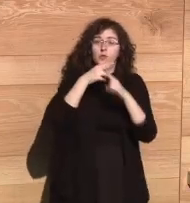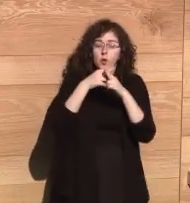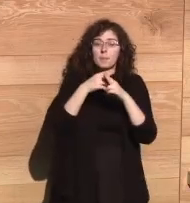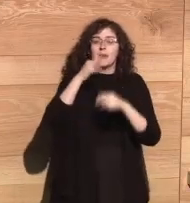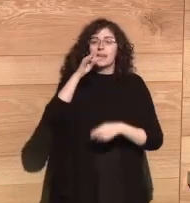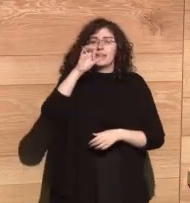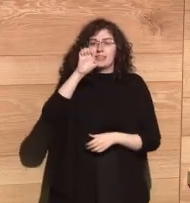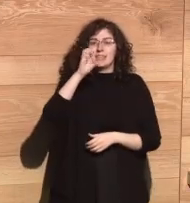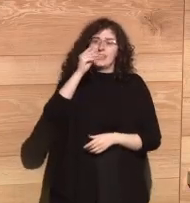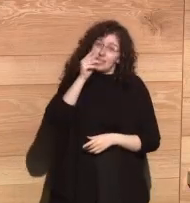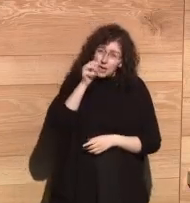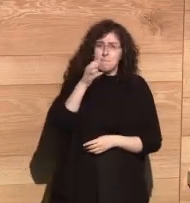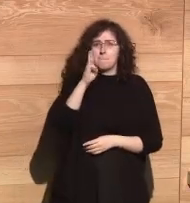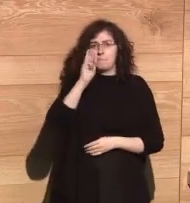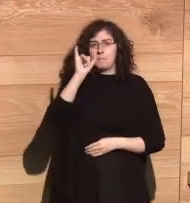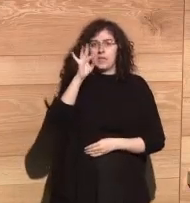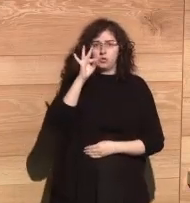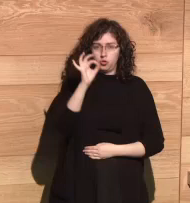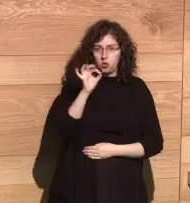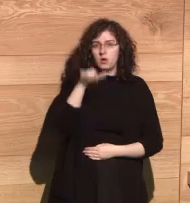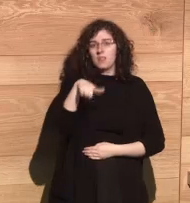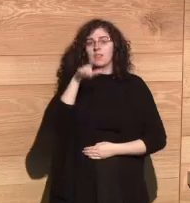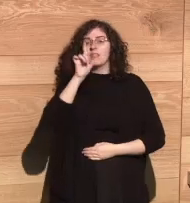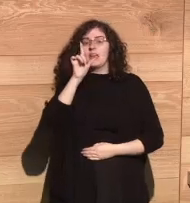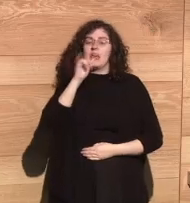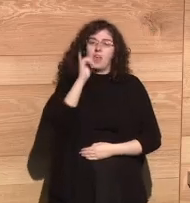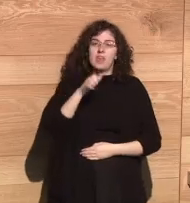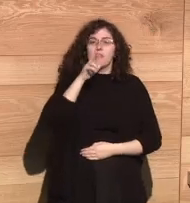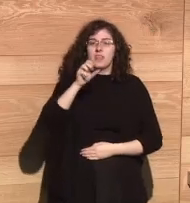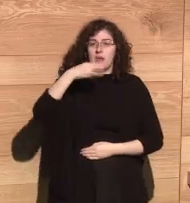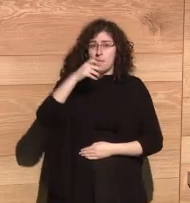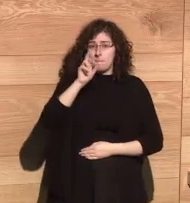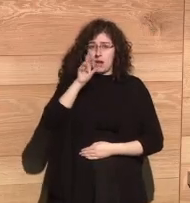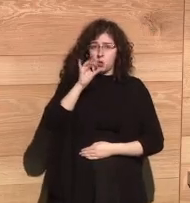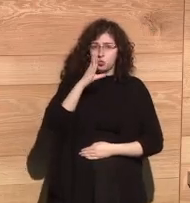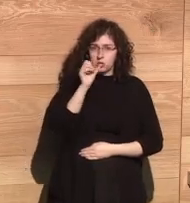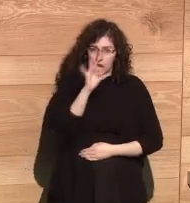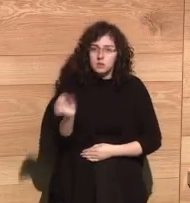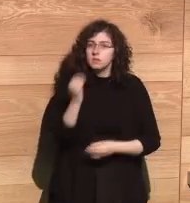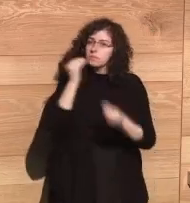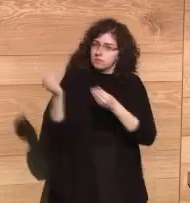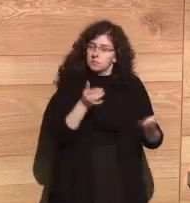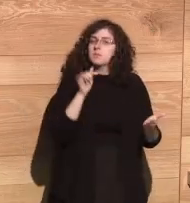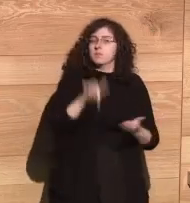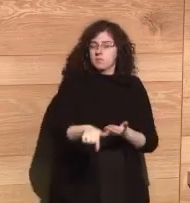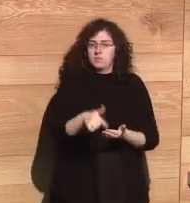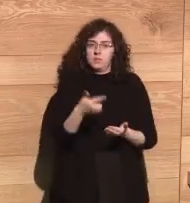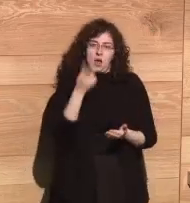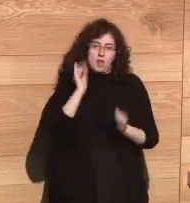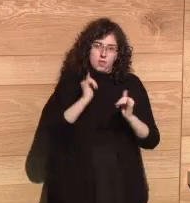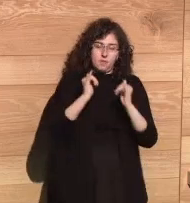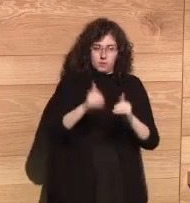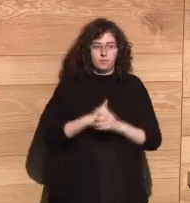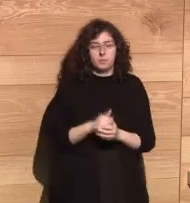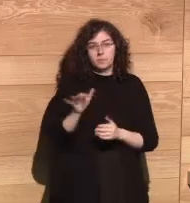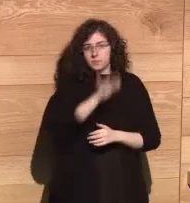Tepito, de Adriana Zebrauskas. Estáis todos invitados a visitarla. Sin más, os dejo con Beatriz